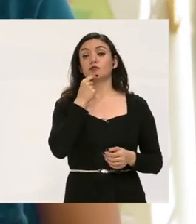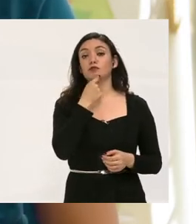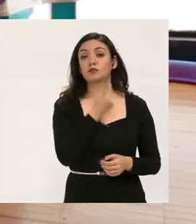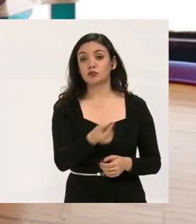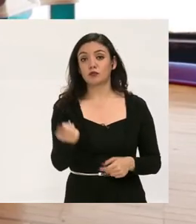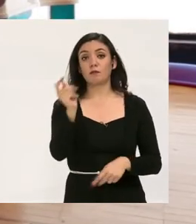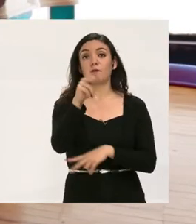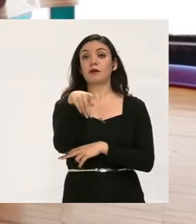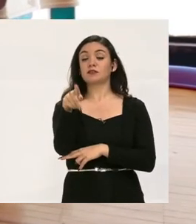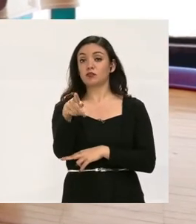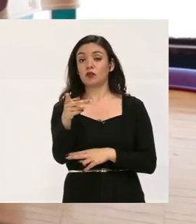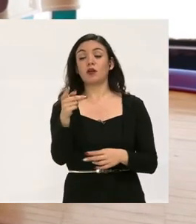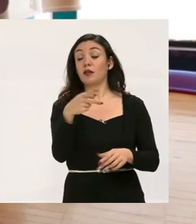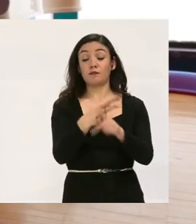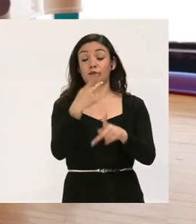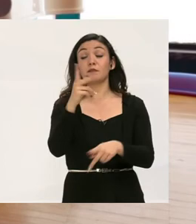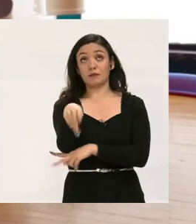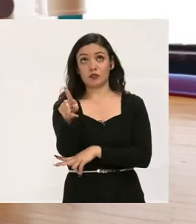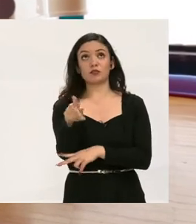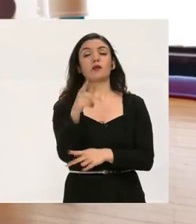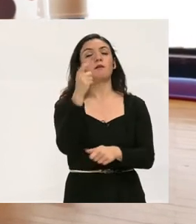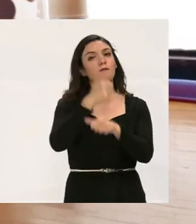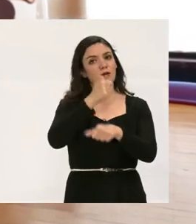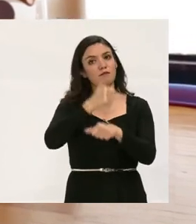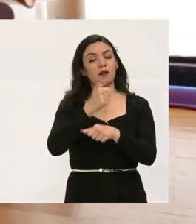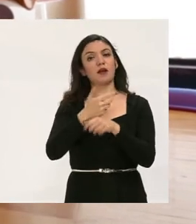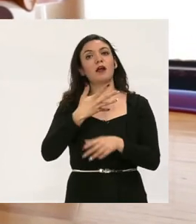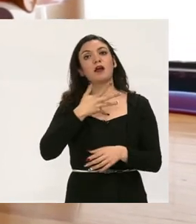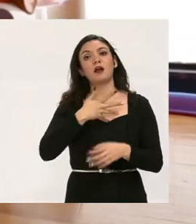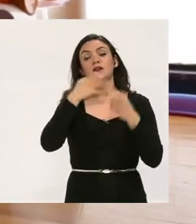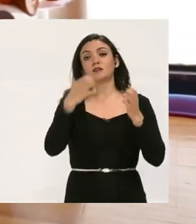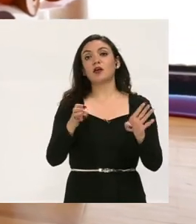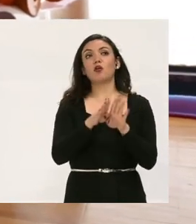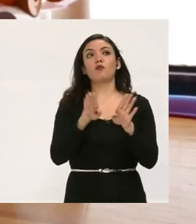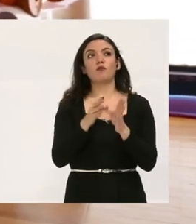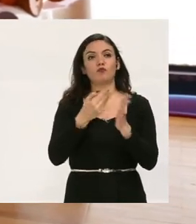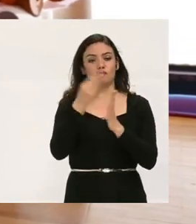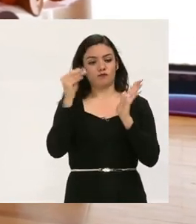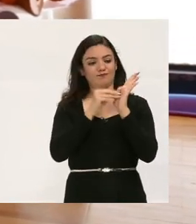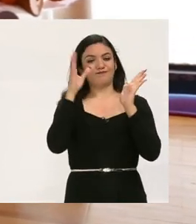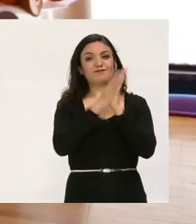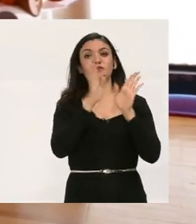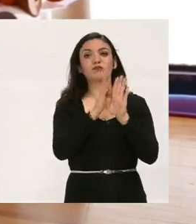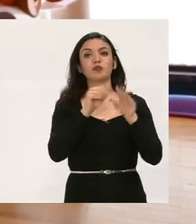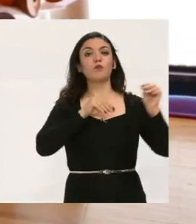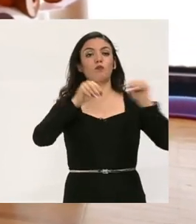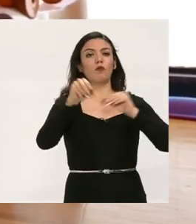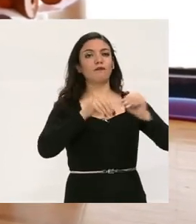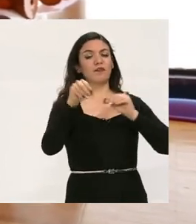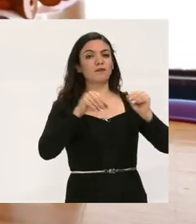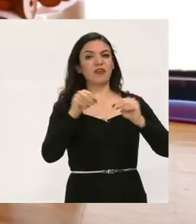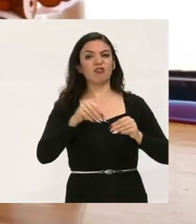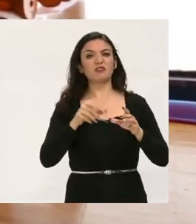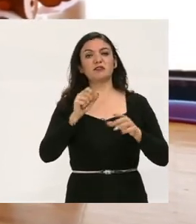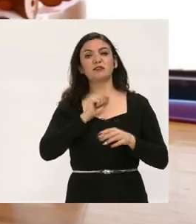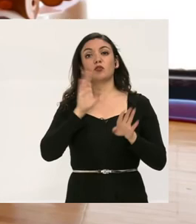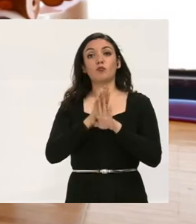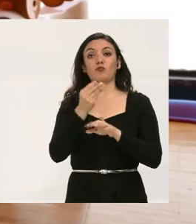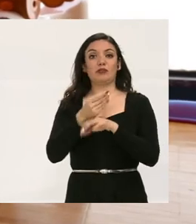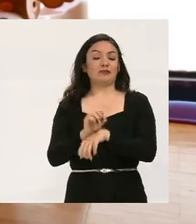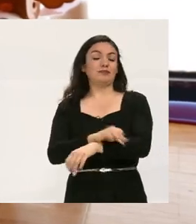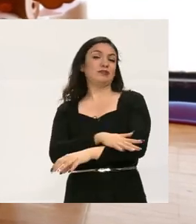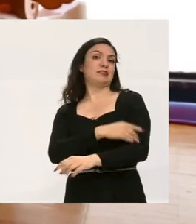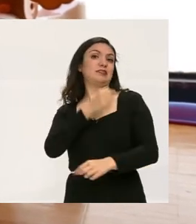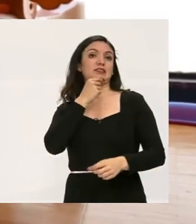pequeñitos de preescolar primaria pues hay algunos niños que tienen muy marcado lo que son sus estereotipias